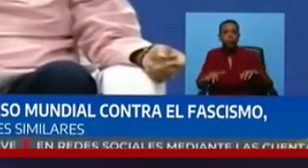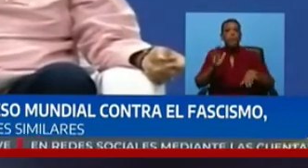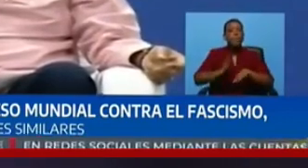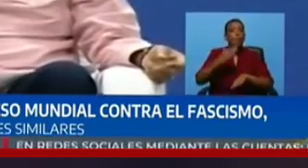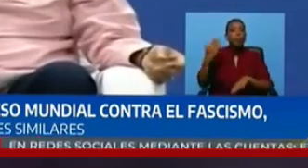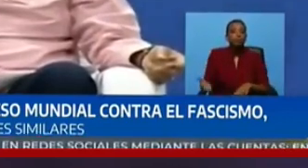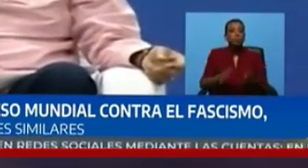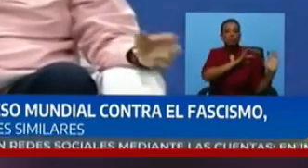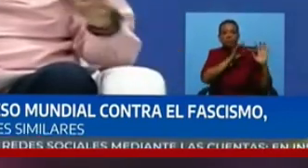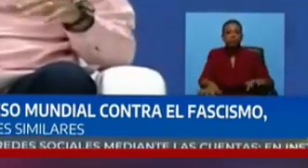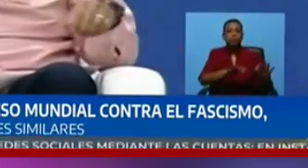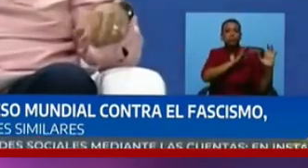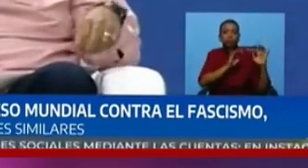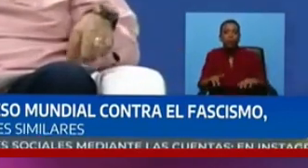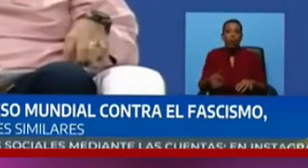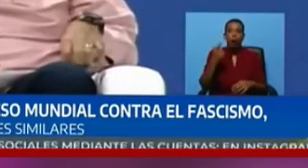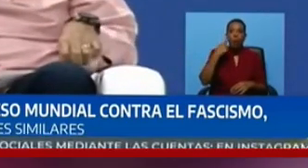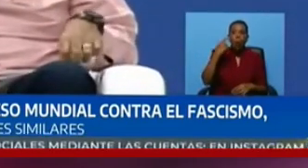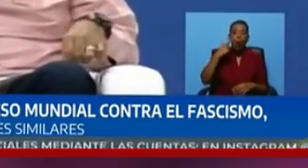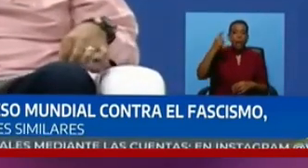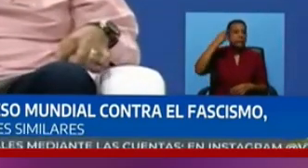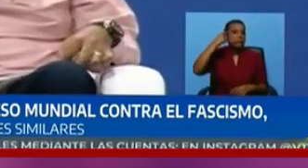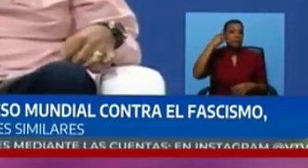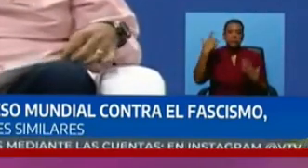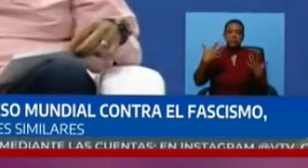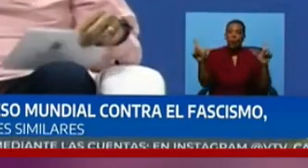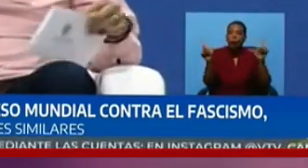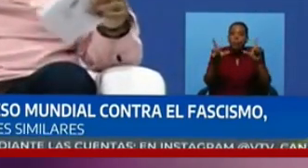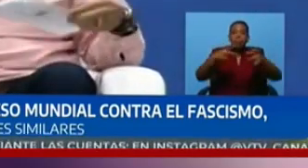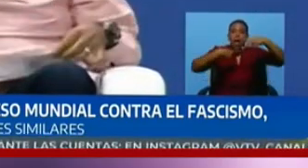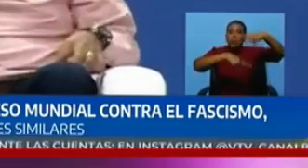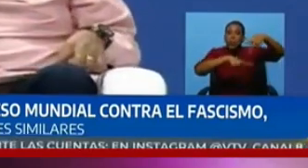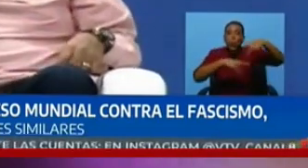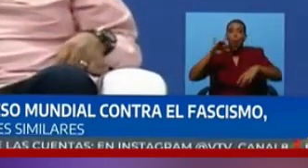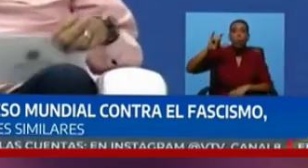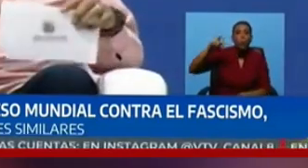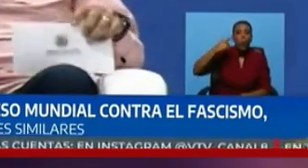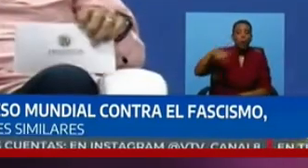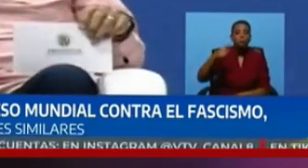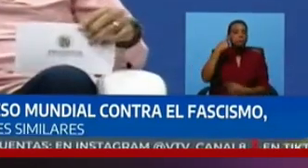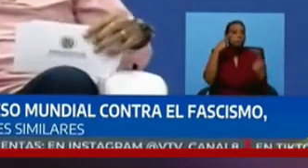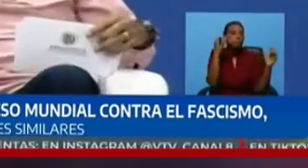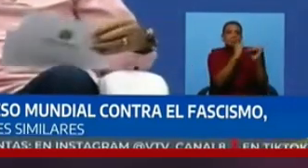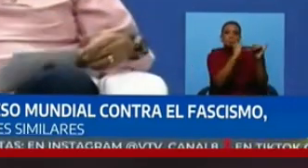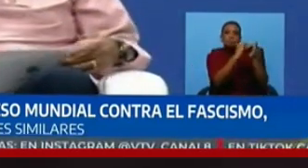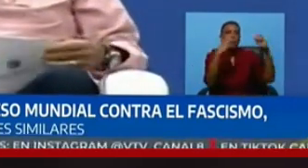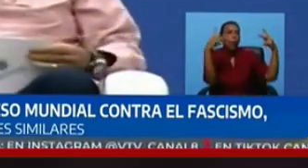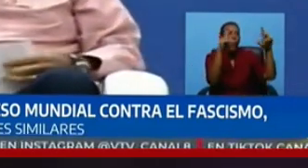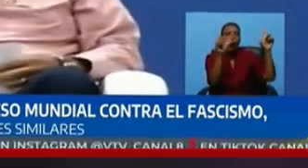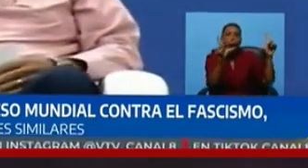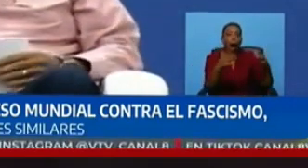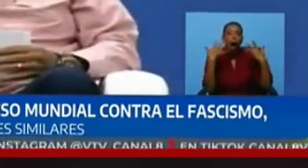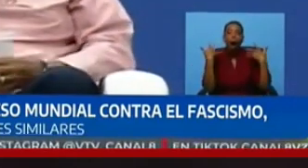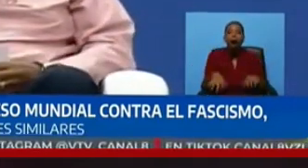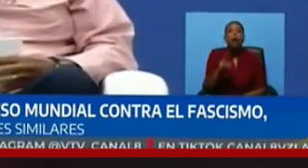joven siguiendo a demagogos fascistas, como pasó con Milei en Argentina. Es decir, es un momento para reflexionar.